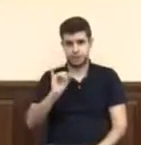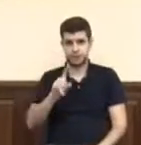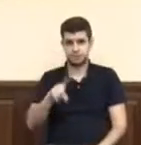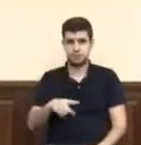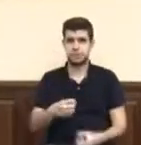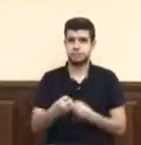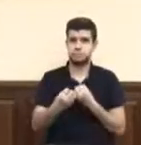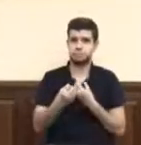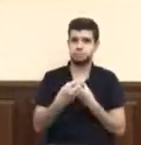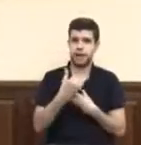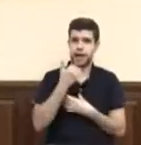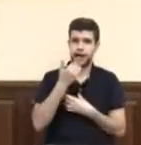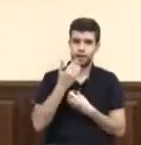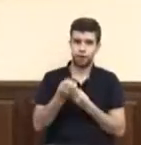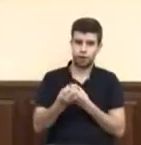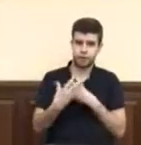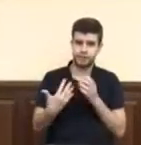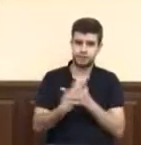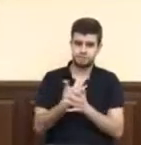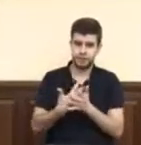que aquí en pleno